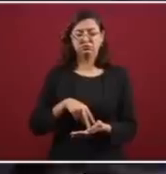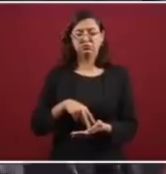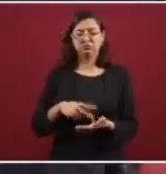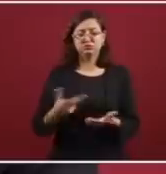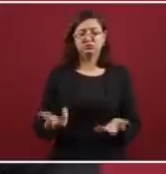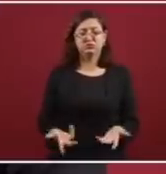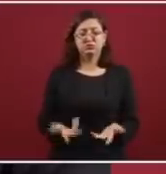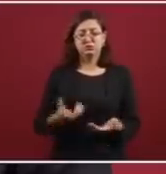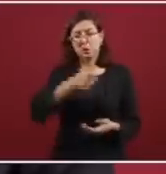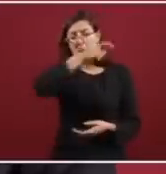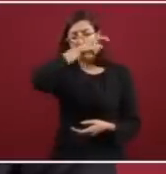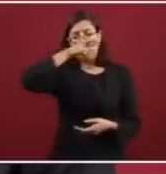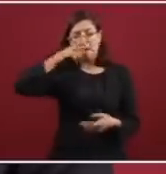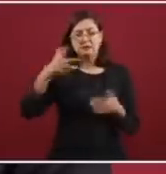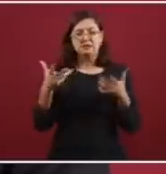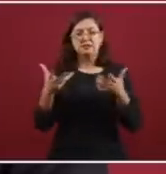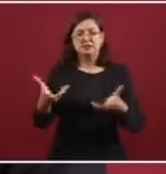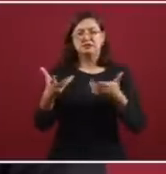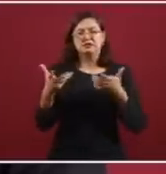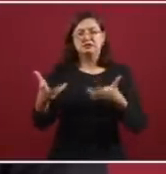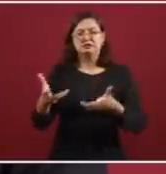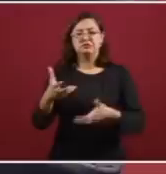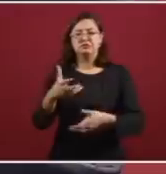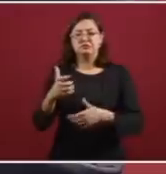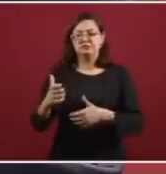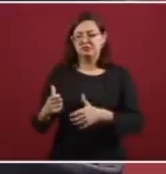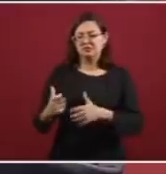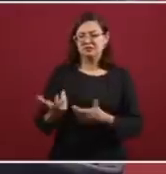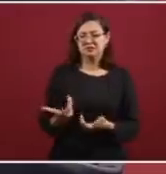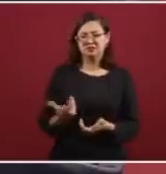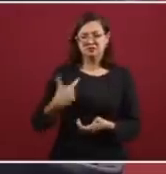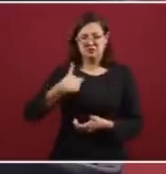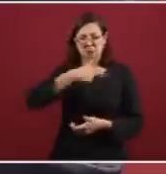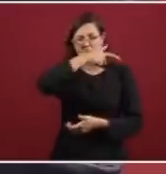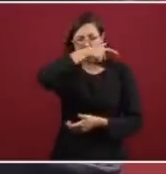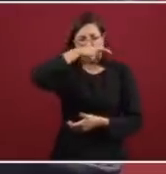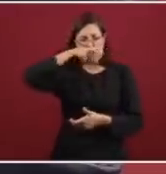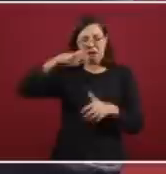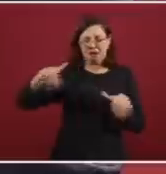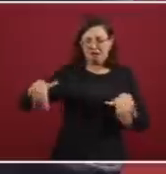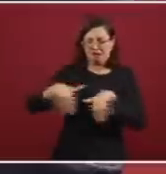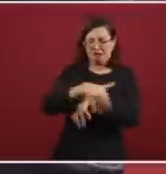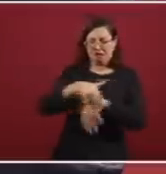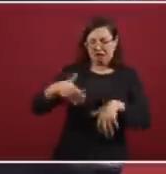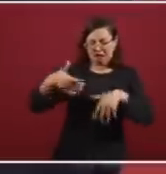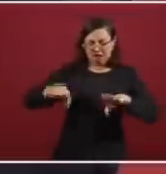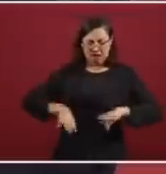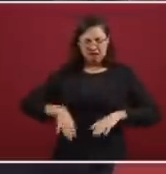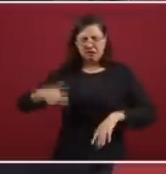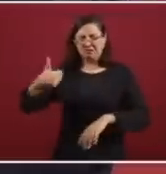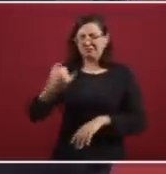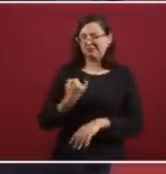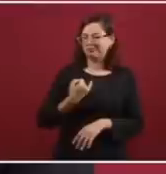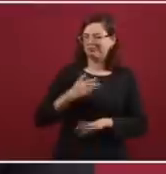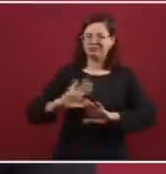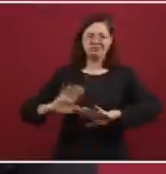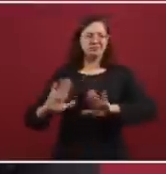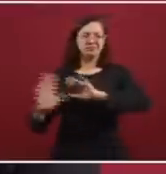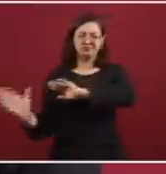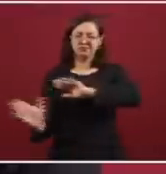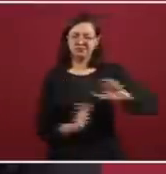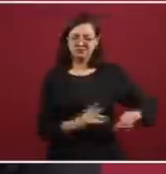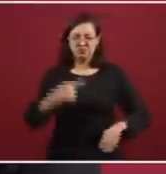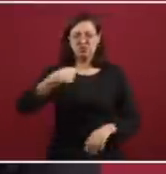la ambición al poder. No soy un ambicioso vulgar. Yo estoy aquí por ideales y por